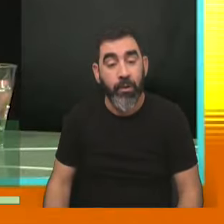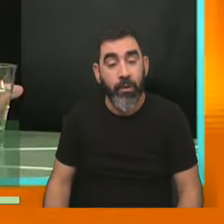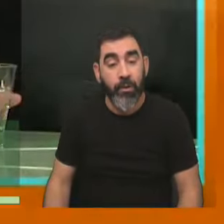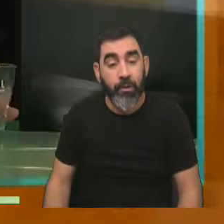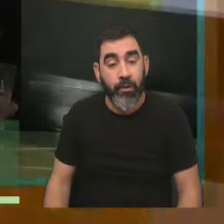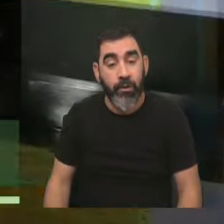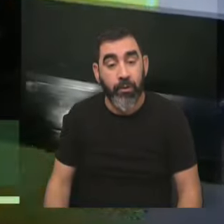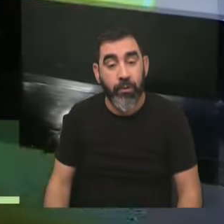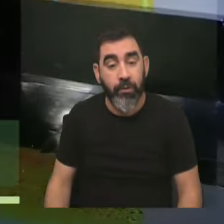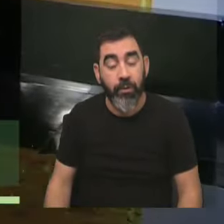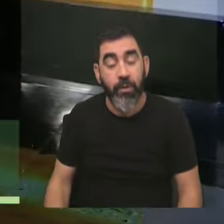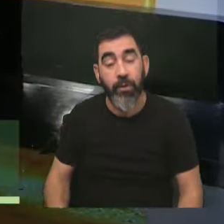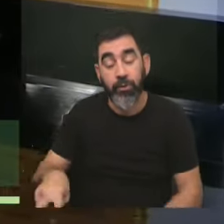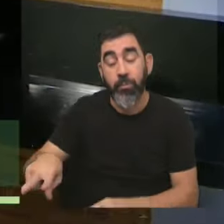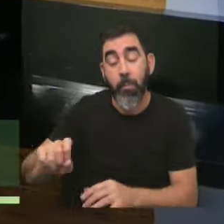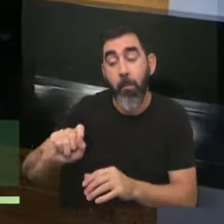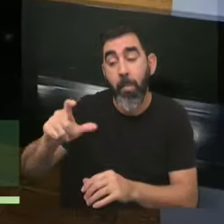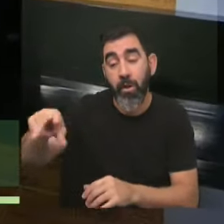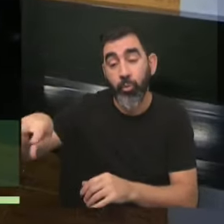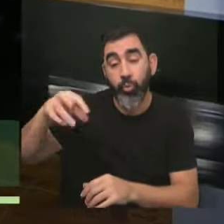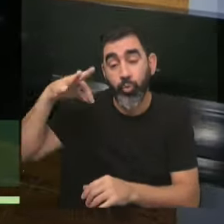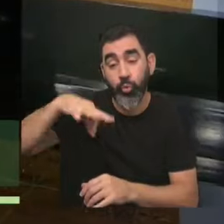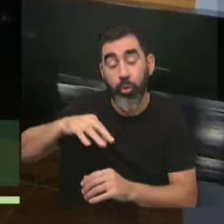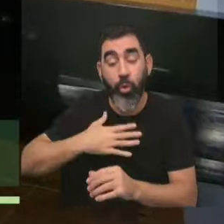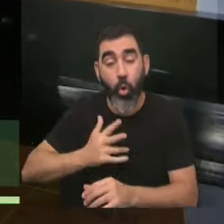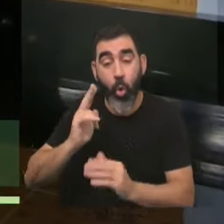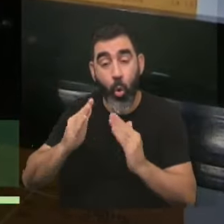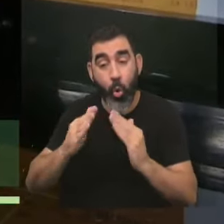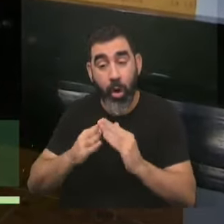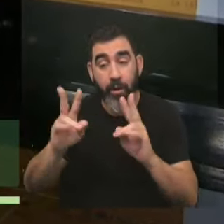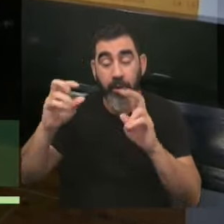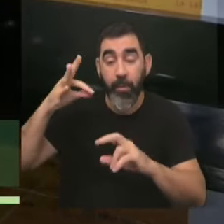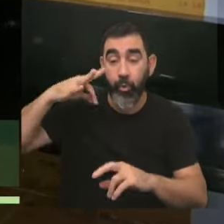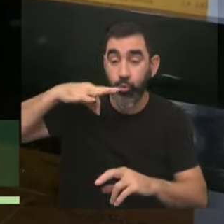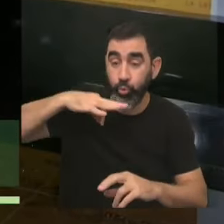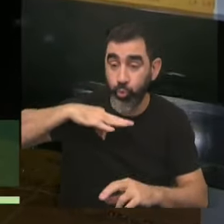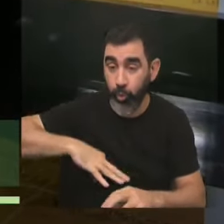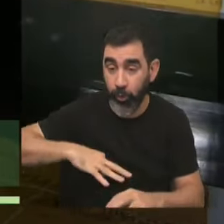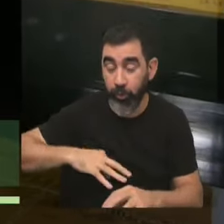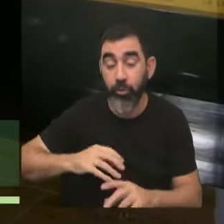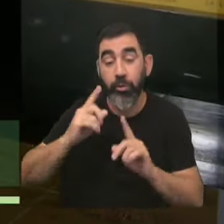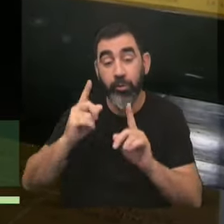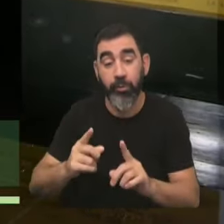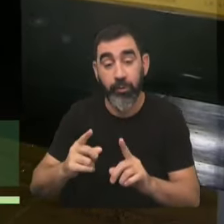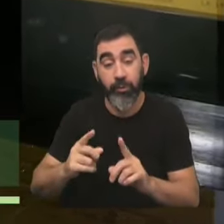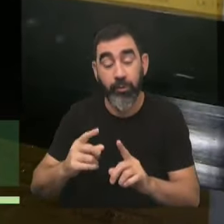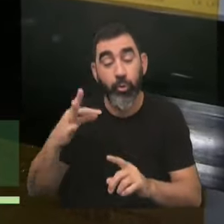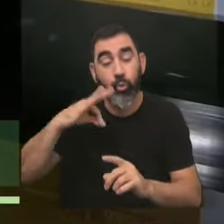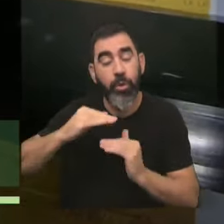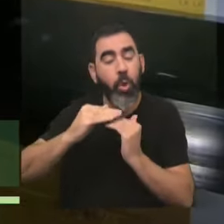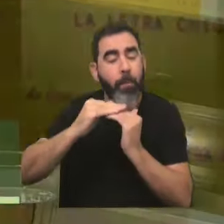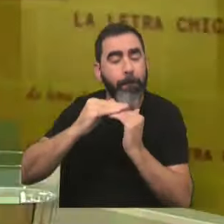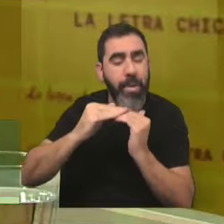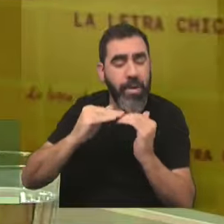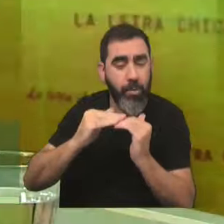aumentar los ingresos de los hogares Y eso tiene que ver con lo que pasa con los salarios eh sobre todo con los con los salarios mínimos